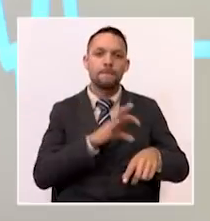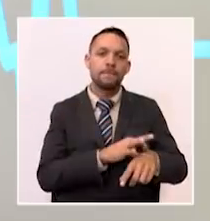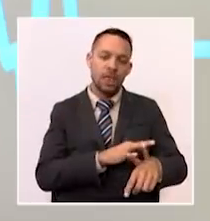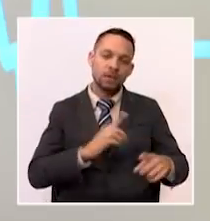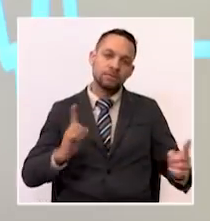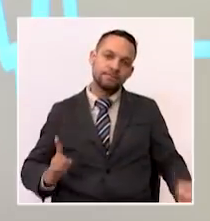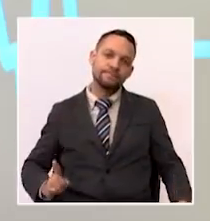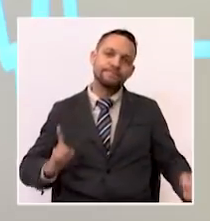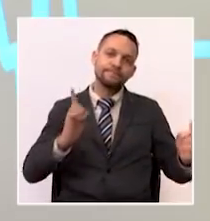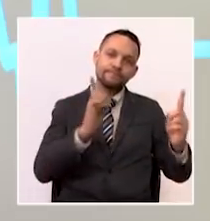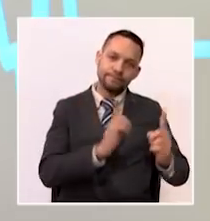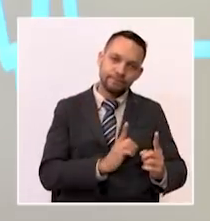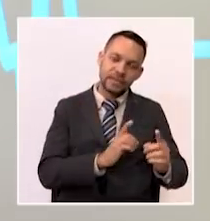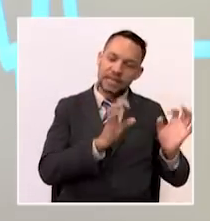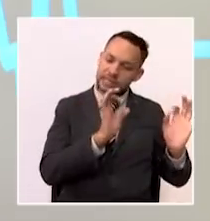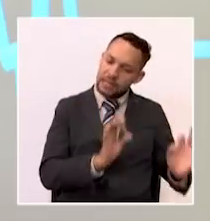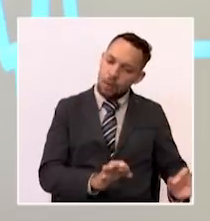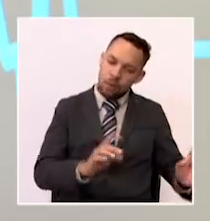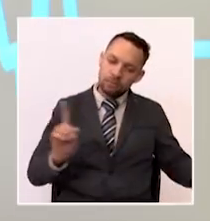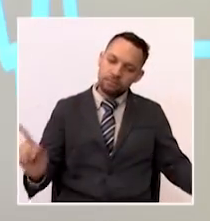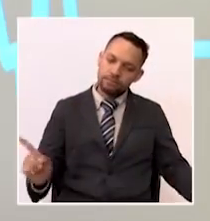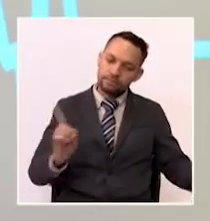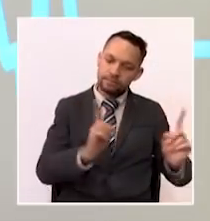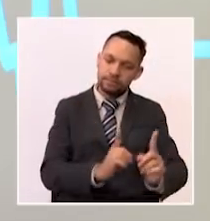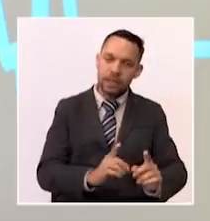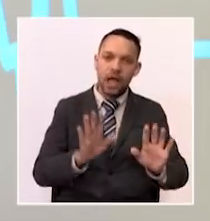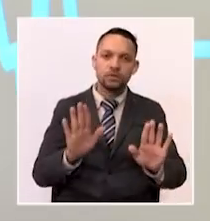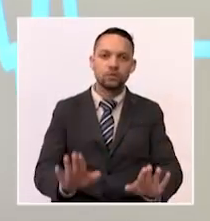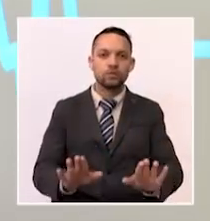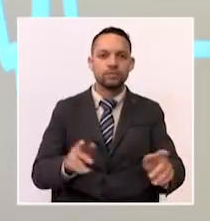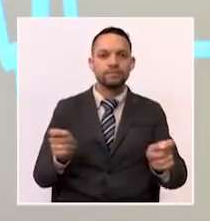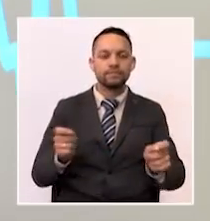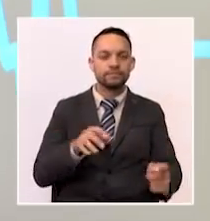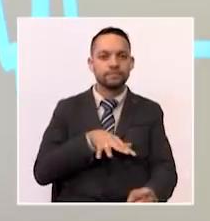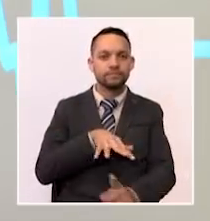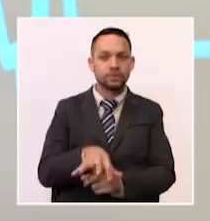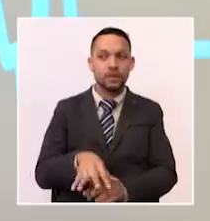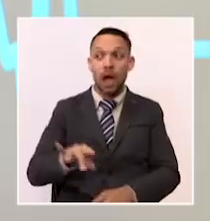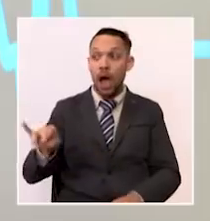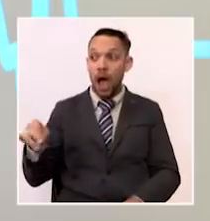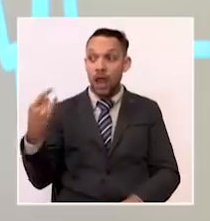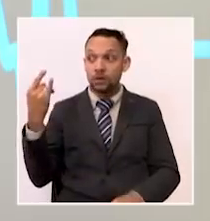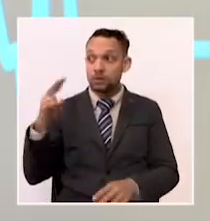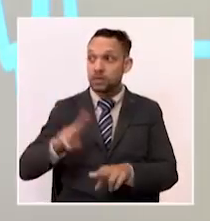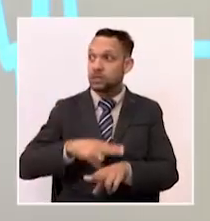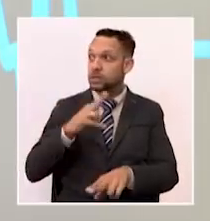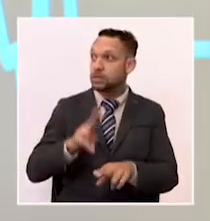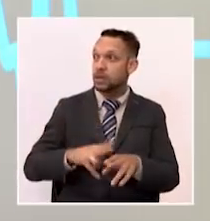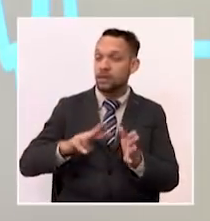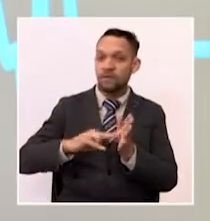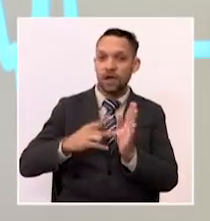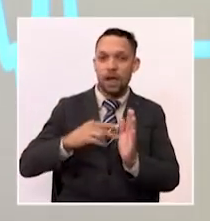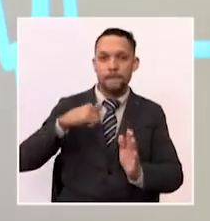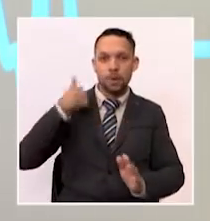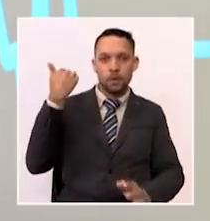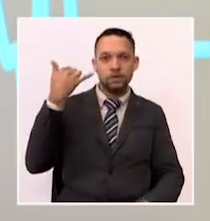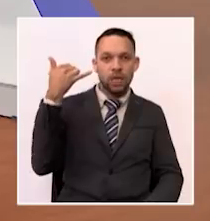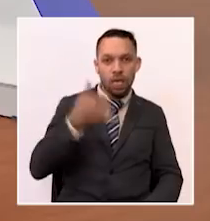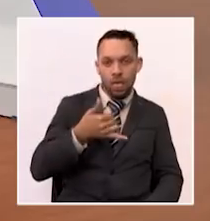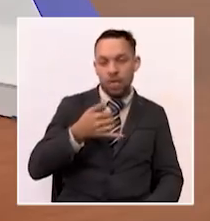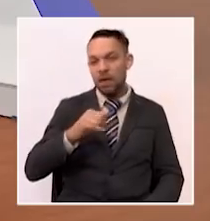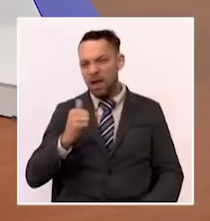se da, pero generalmente es la principal causa, es la causa infecciosa y no por enfermedades de transmisión sexual ni por abuso sexual. Muy bien,